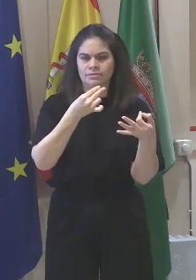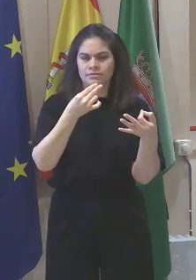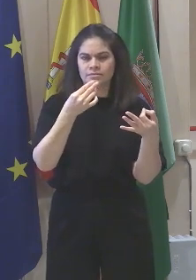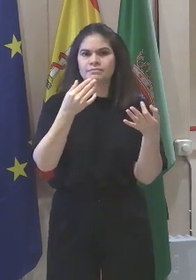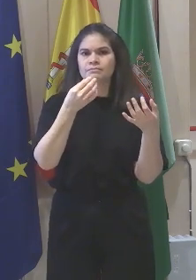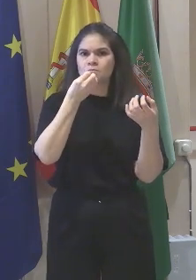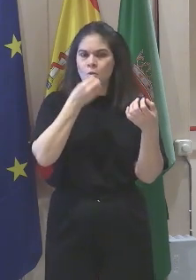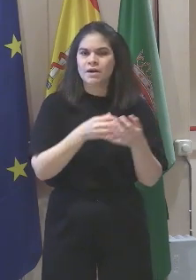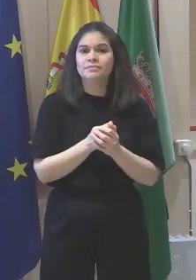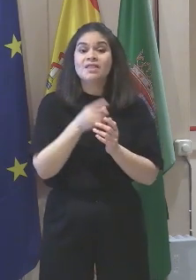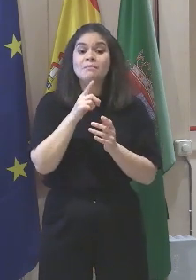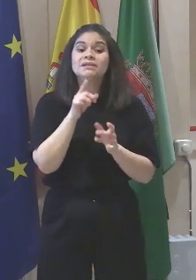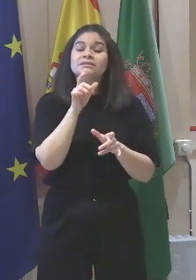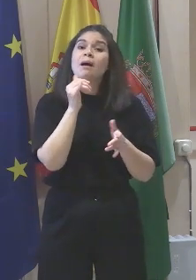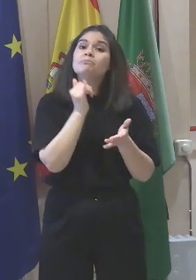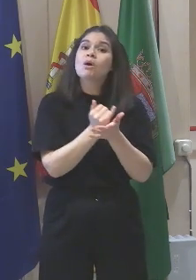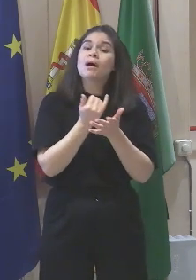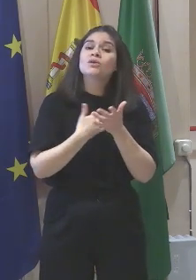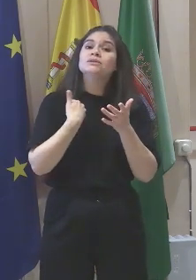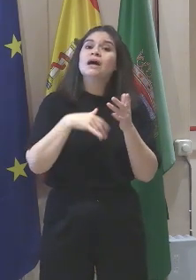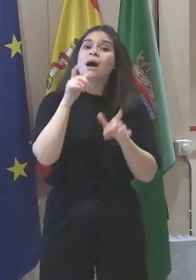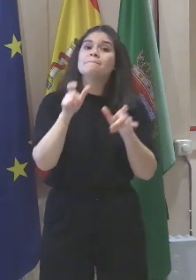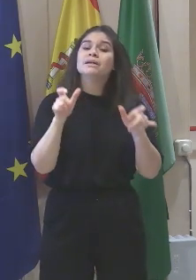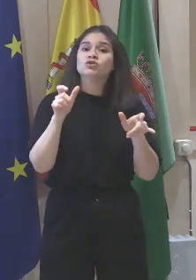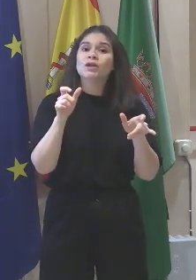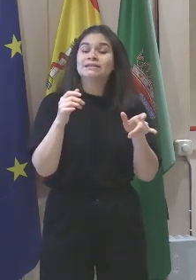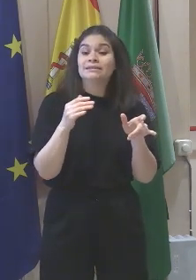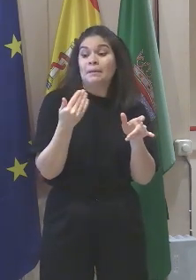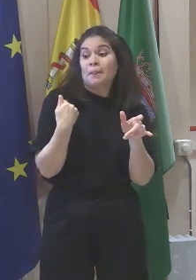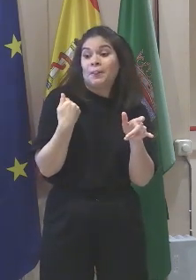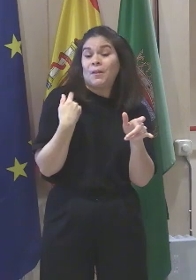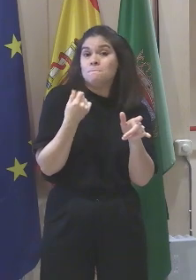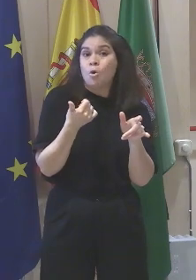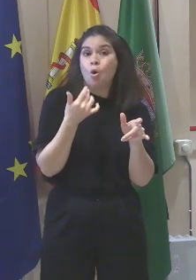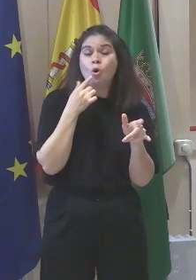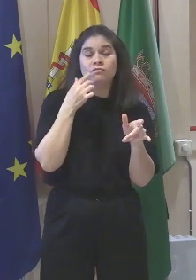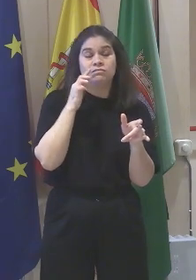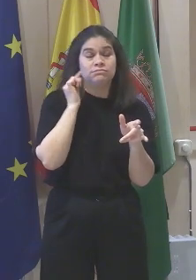También se ha probado en personas recién diagnosticadas de diabetes tipo 1 para ver si